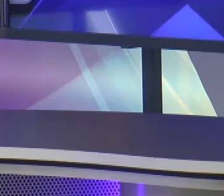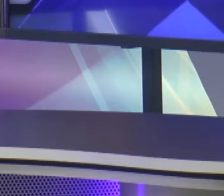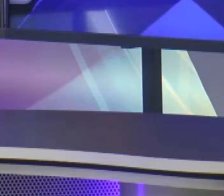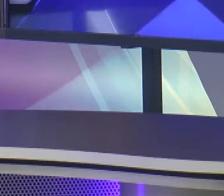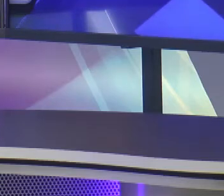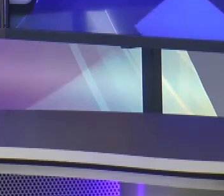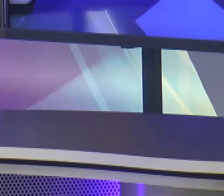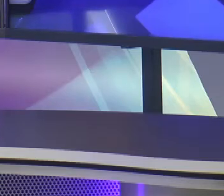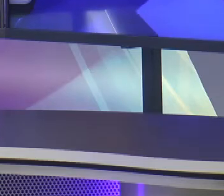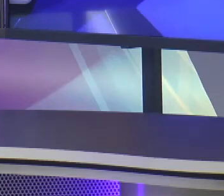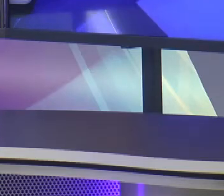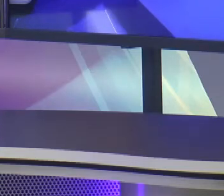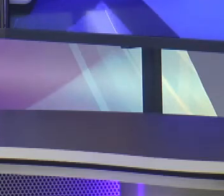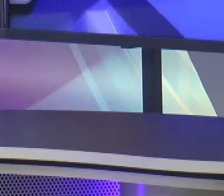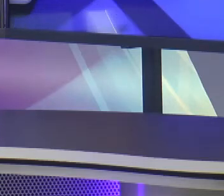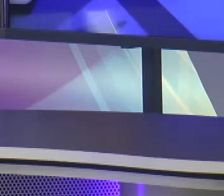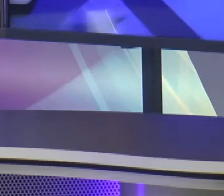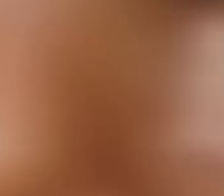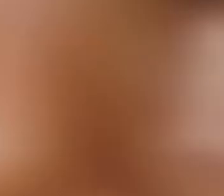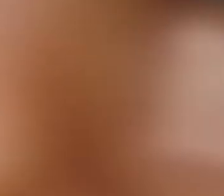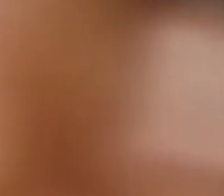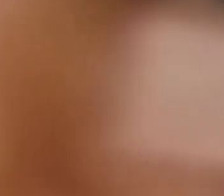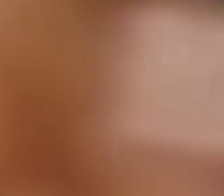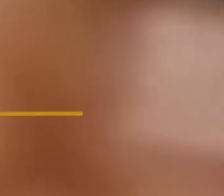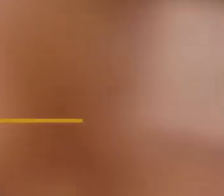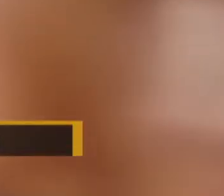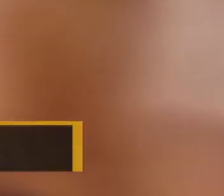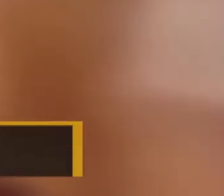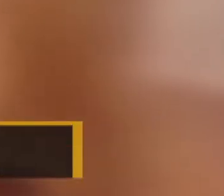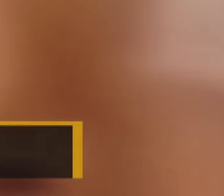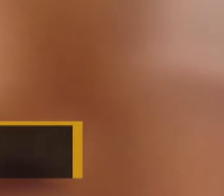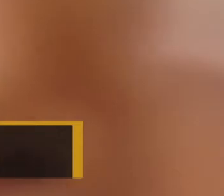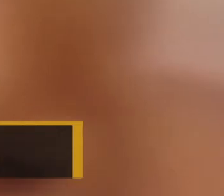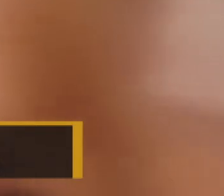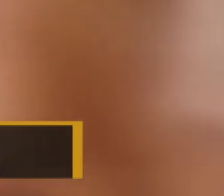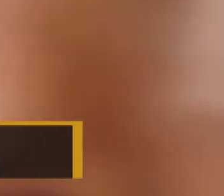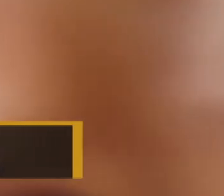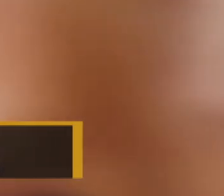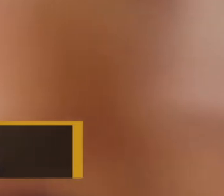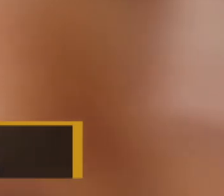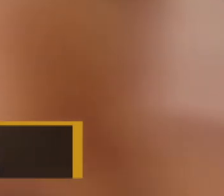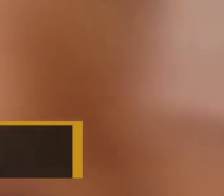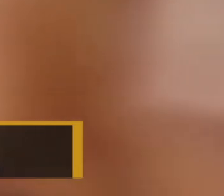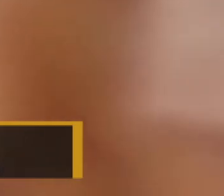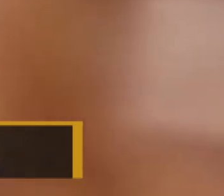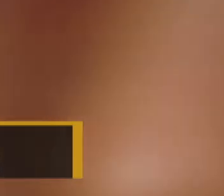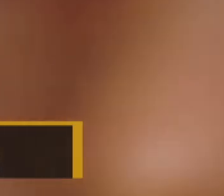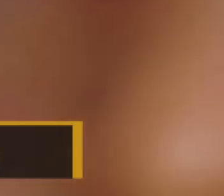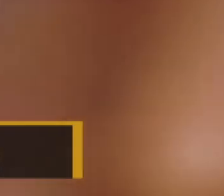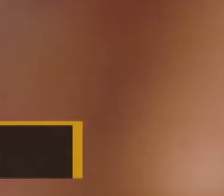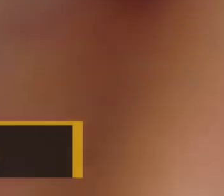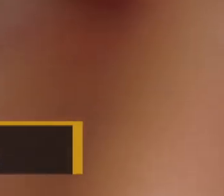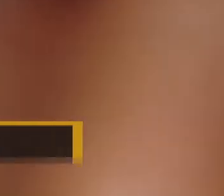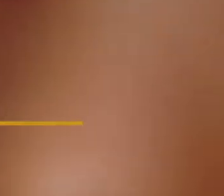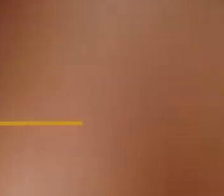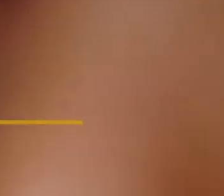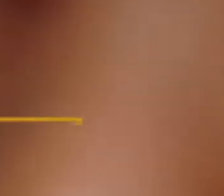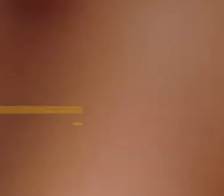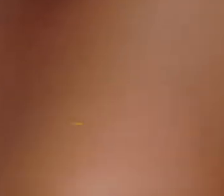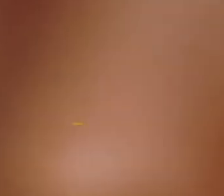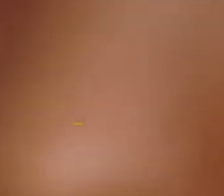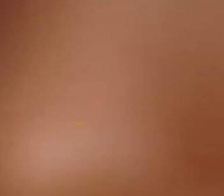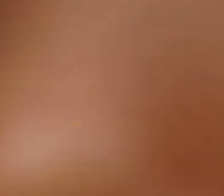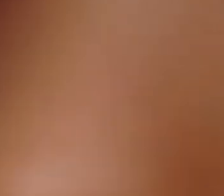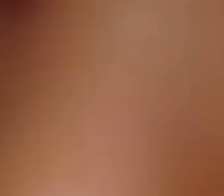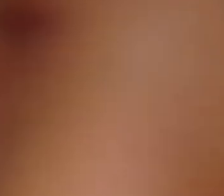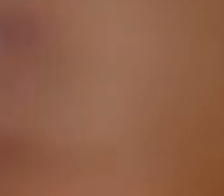no se ha hecho responsable del hecho. Este menor de 6 años, a quien le cubrimos su identidad para no vulnerar sus derechos, fue mordido